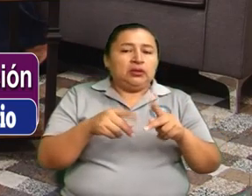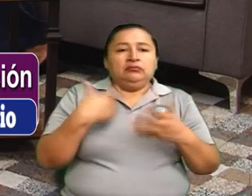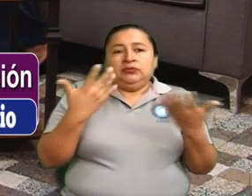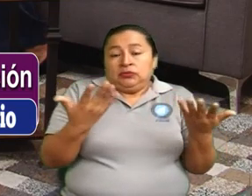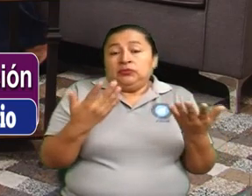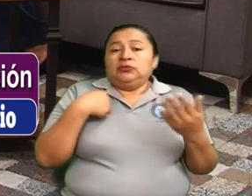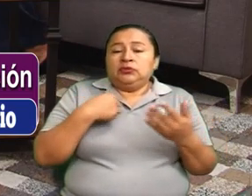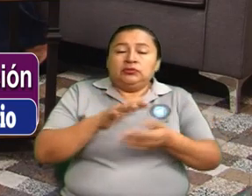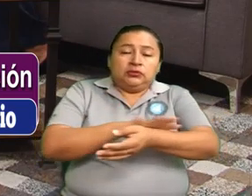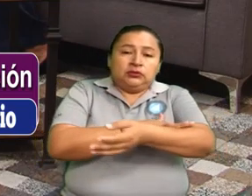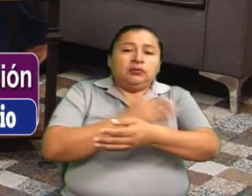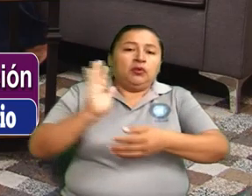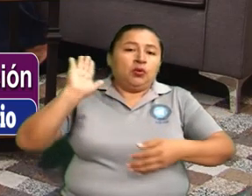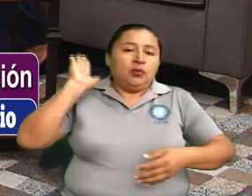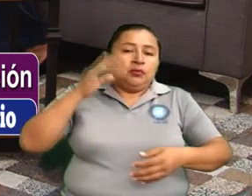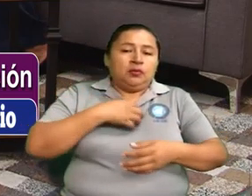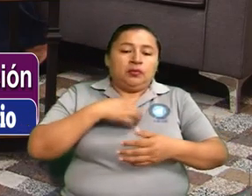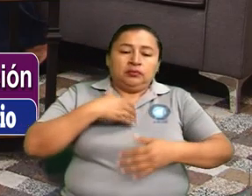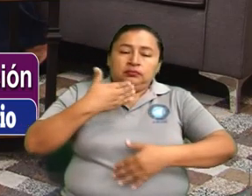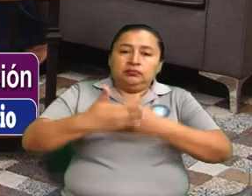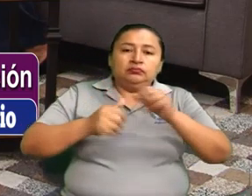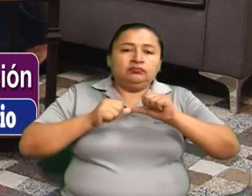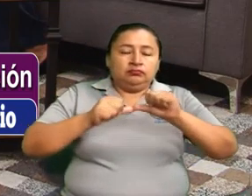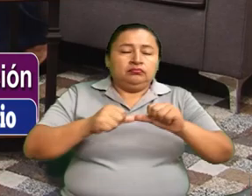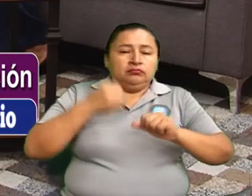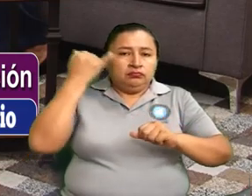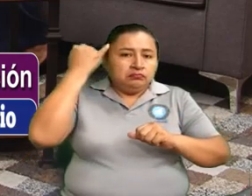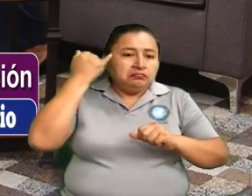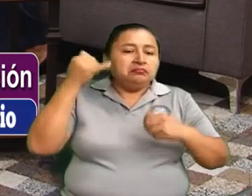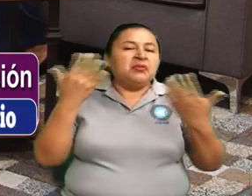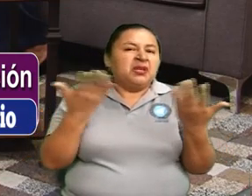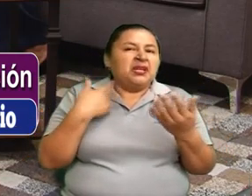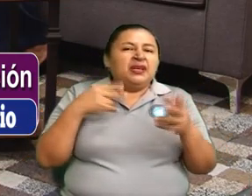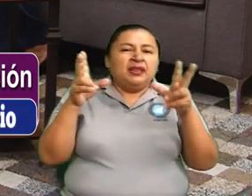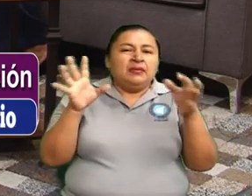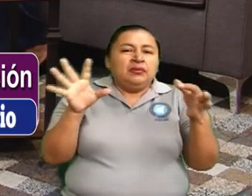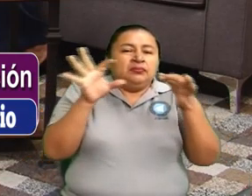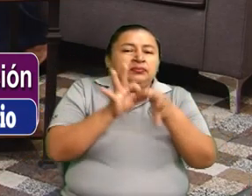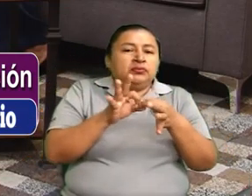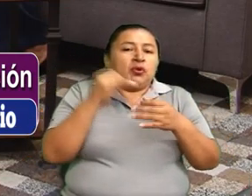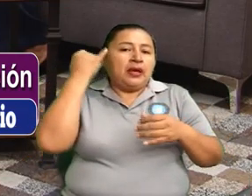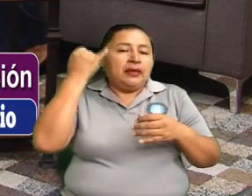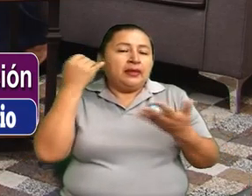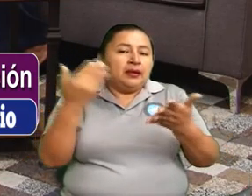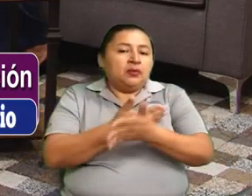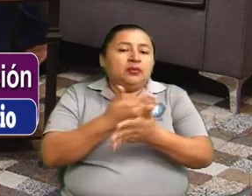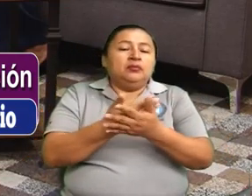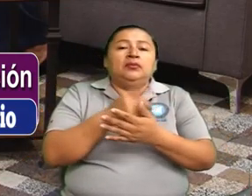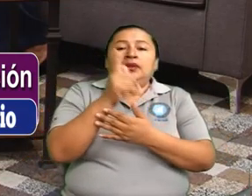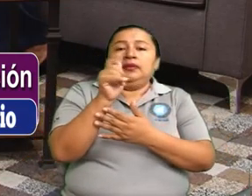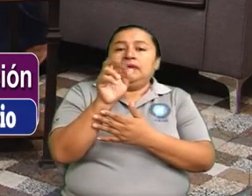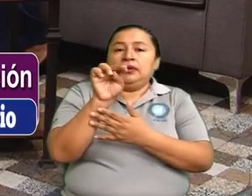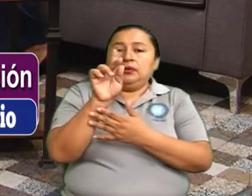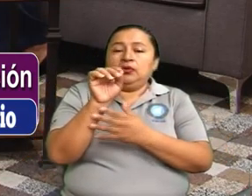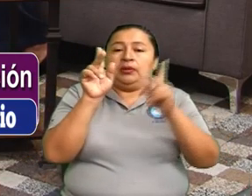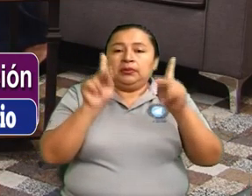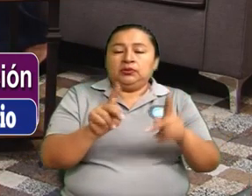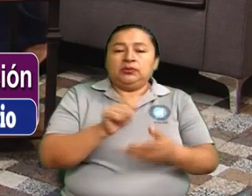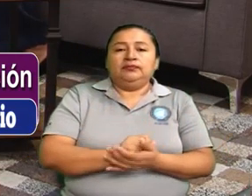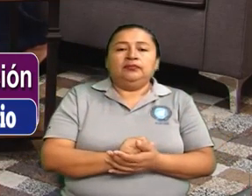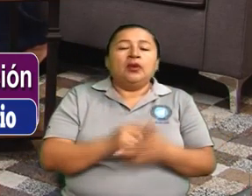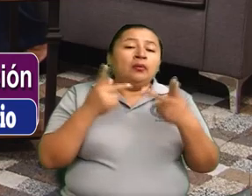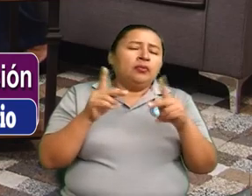nos sentimos en ese compromiso de seguir indagando qué temas conectan con la creatividad y con el talento de nuestra gente. Y también a